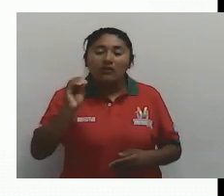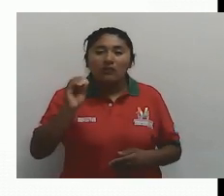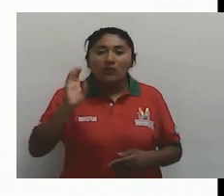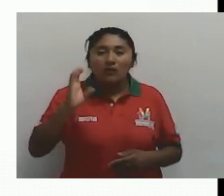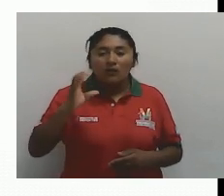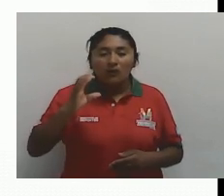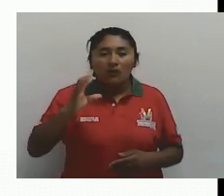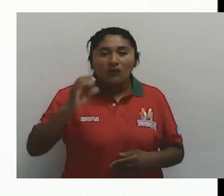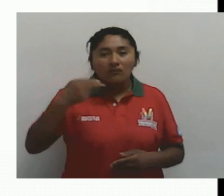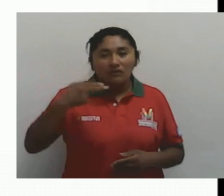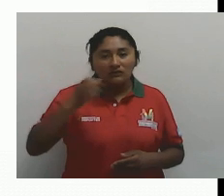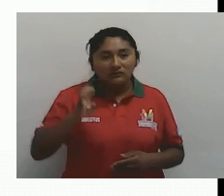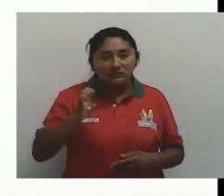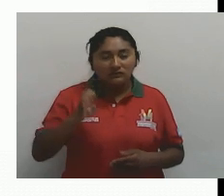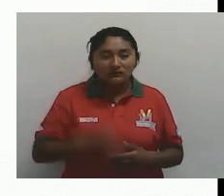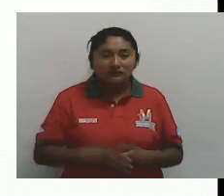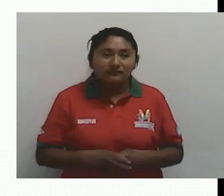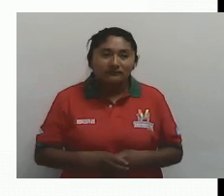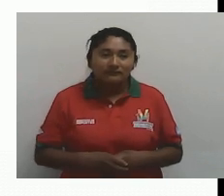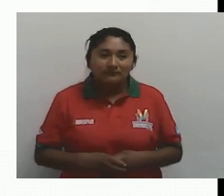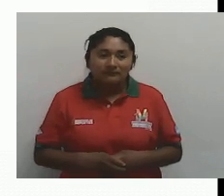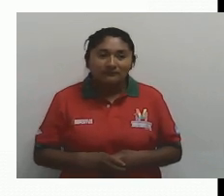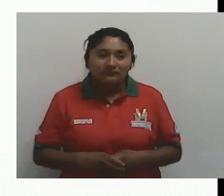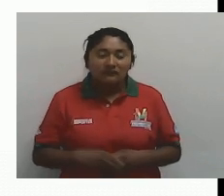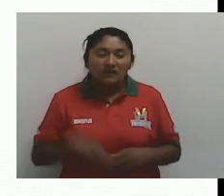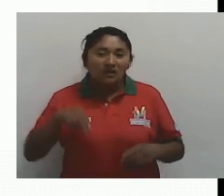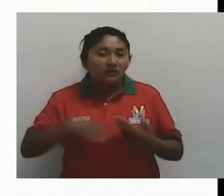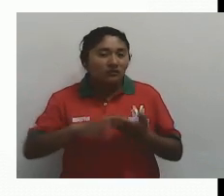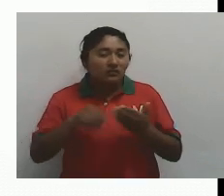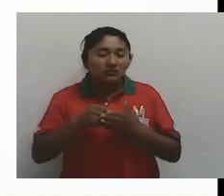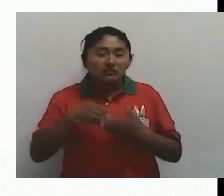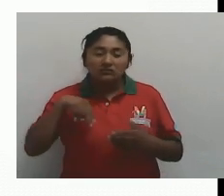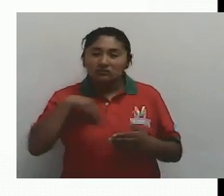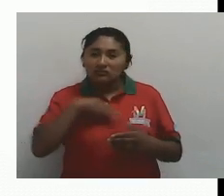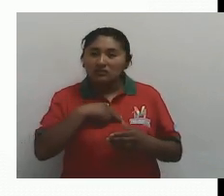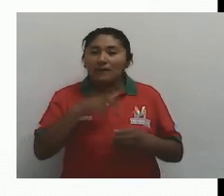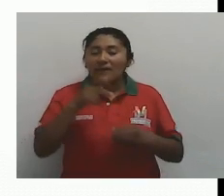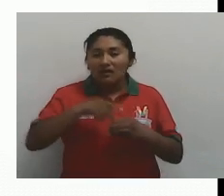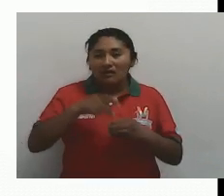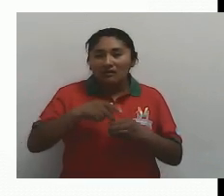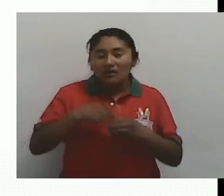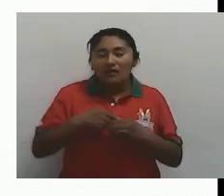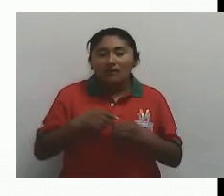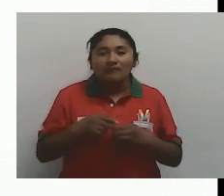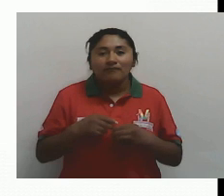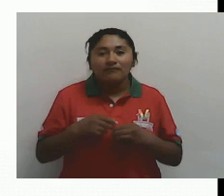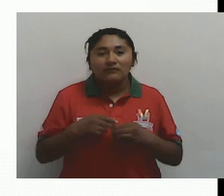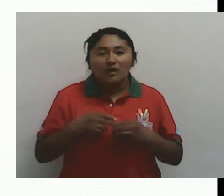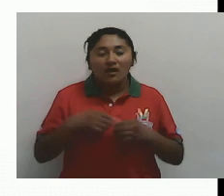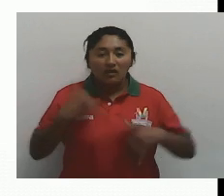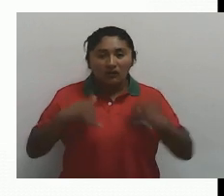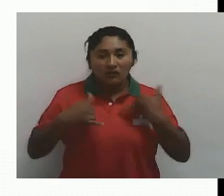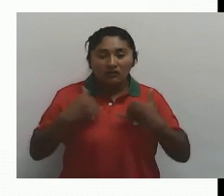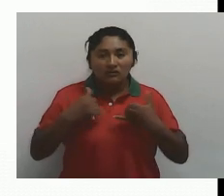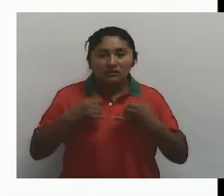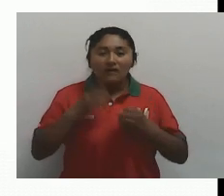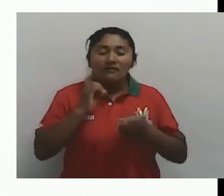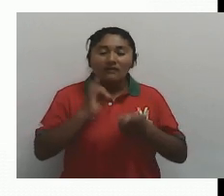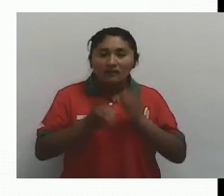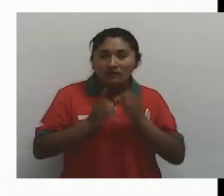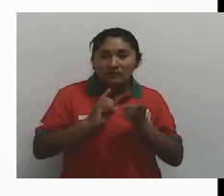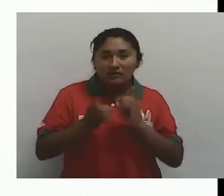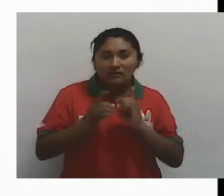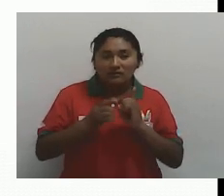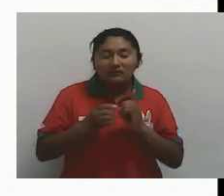evento, no solo jueces, deportistas, padres de familia y también entrenadores y delegados,